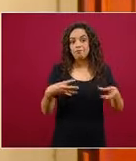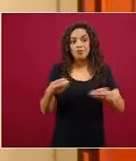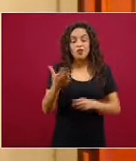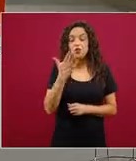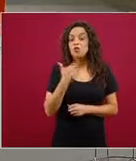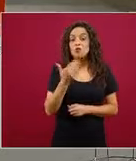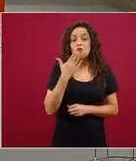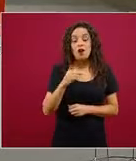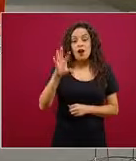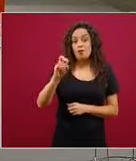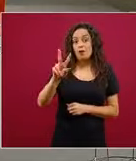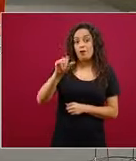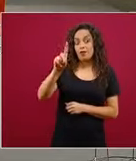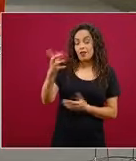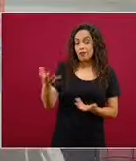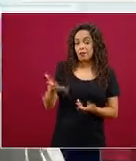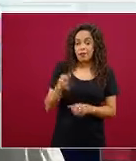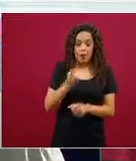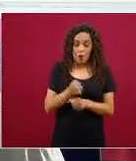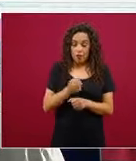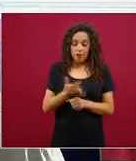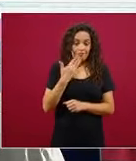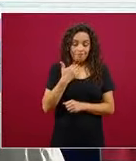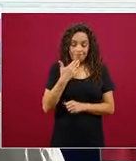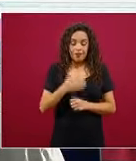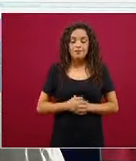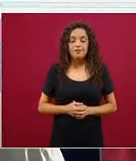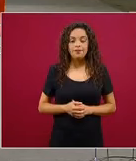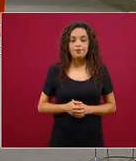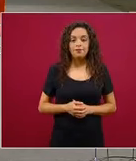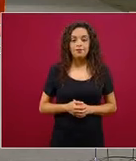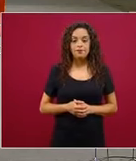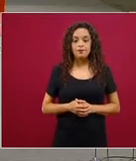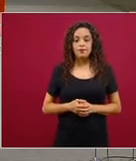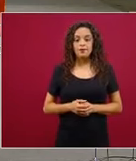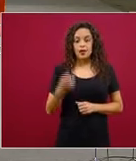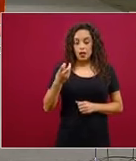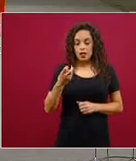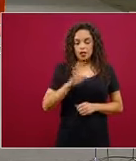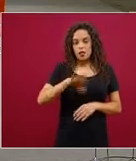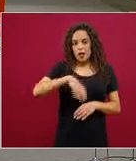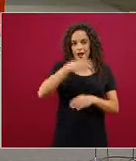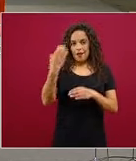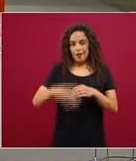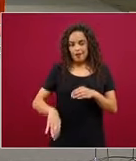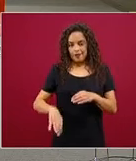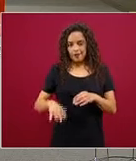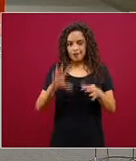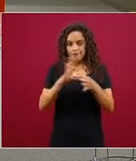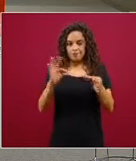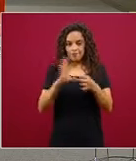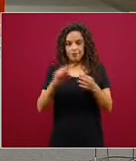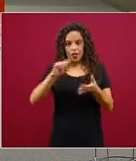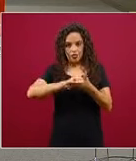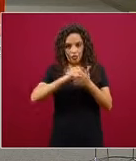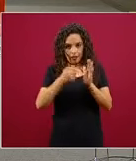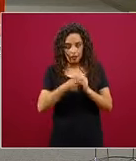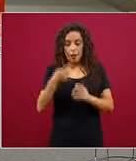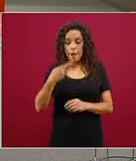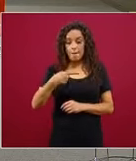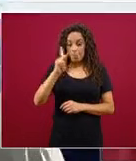casos hasta este momento. Terminamos entonces esta parte del escenario técnico, solamente o siempre recordándole a